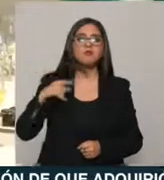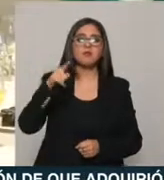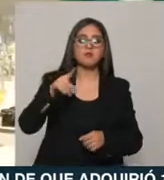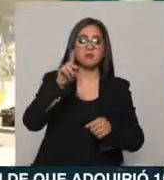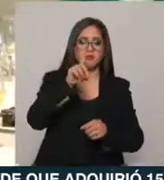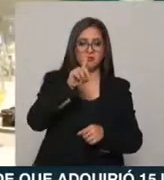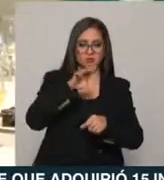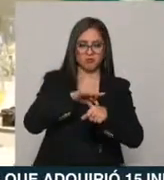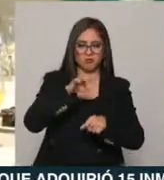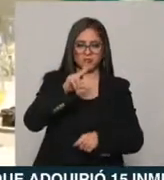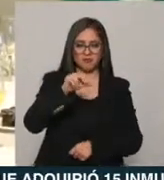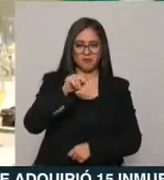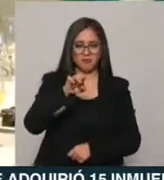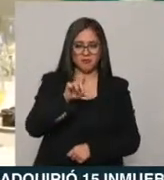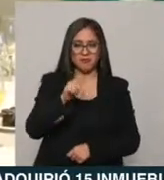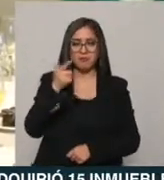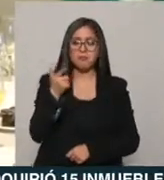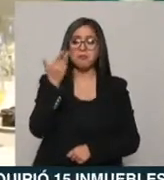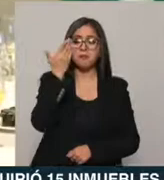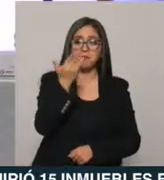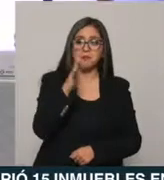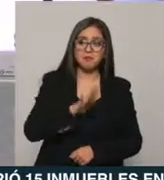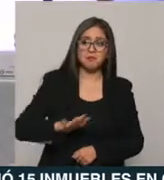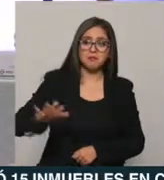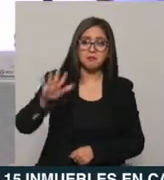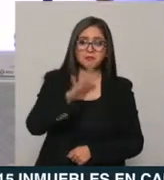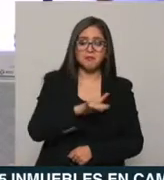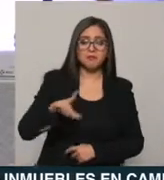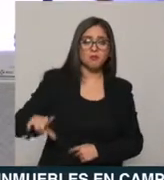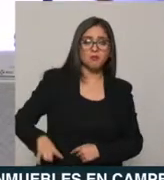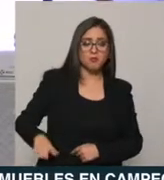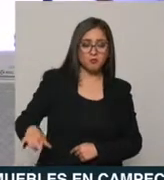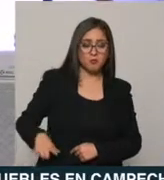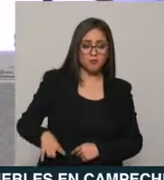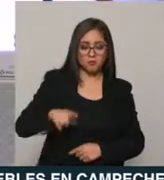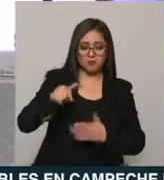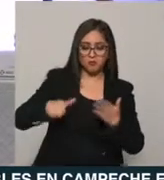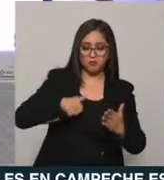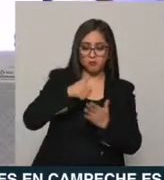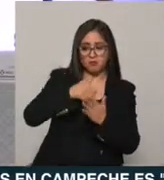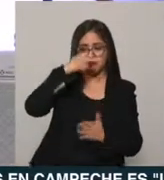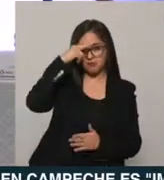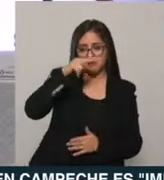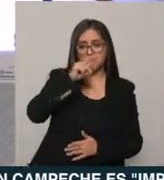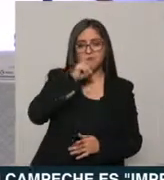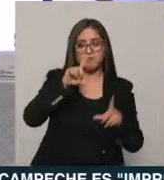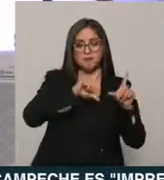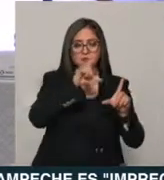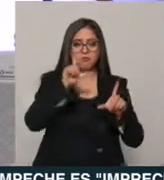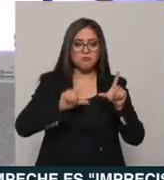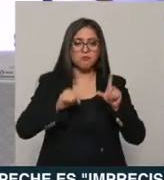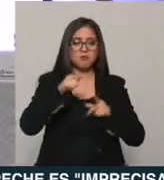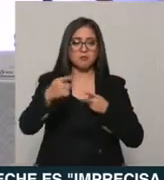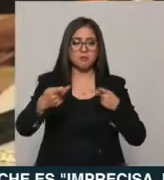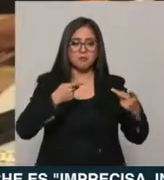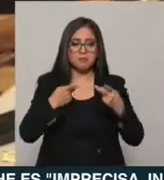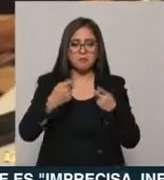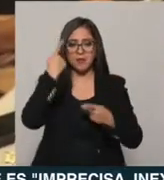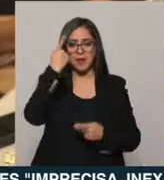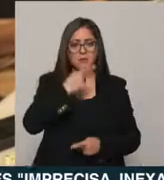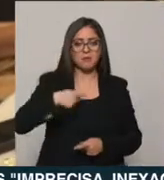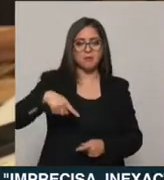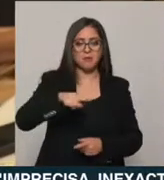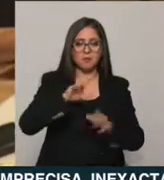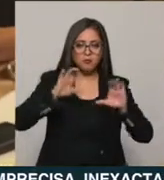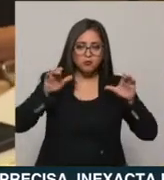Schiavone hizo un llamado a las autoridades del gobierno local y federal para tomar las medidas y alternativas de planificación familiar